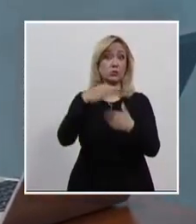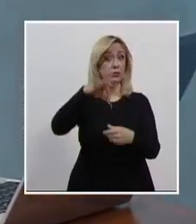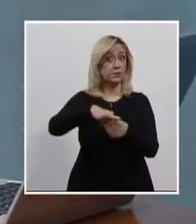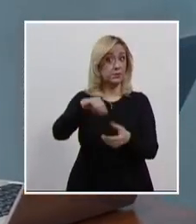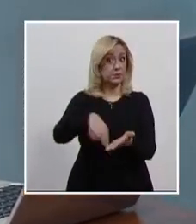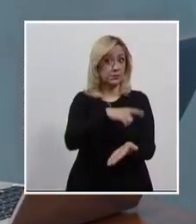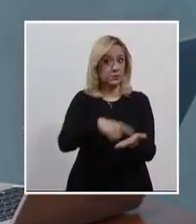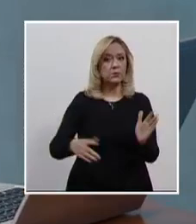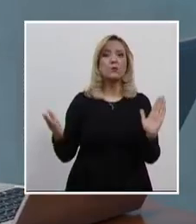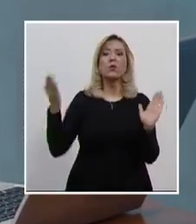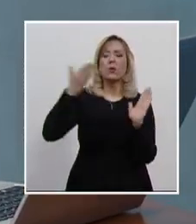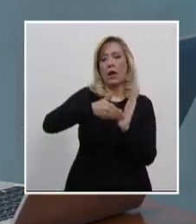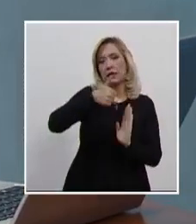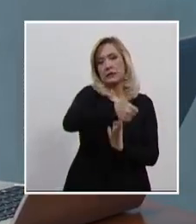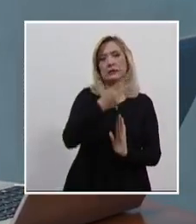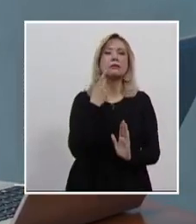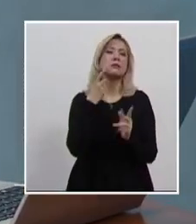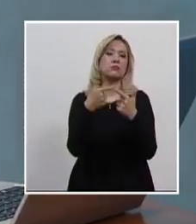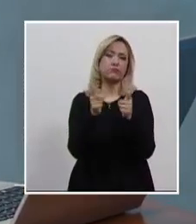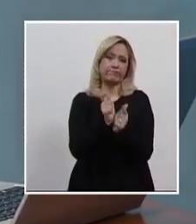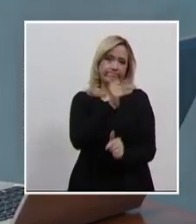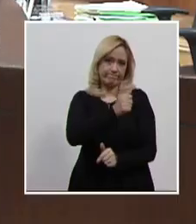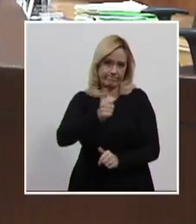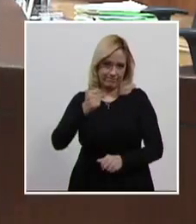y multas a partidos políticos.